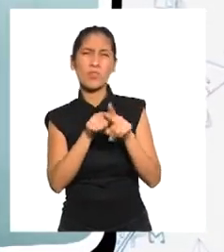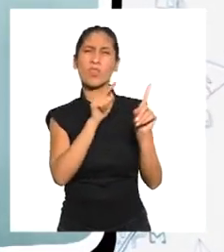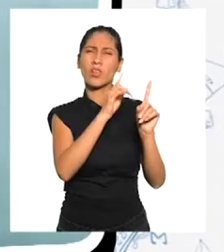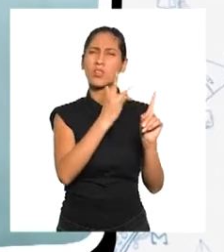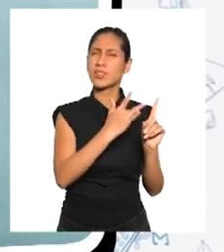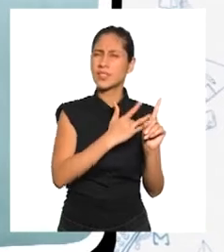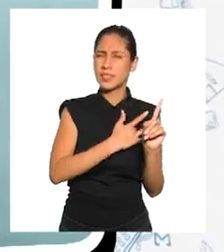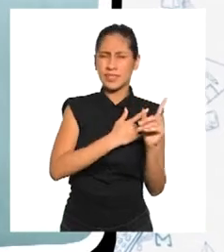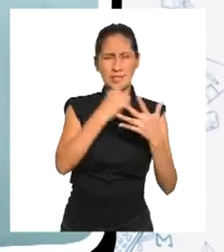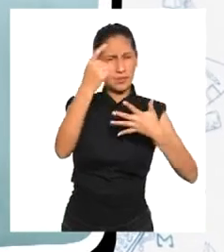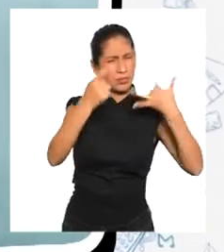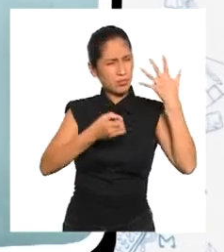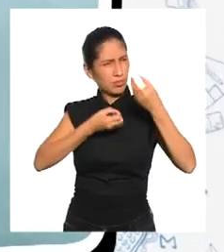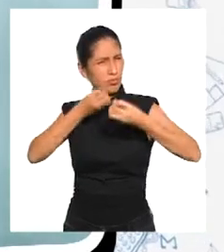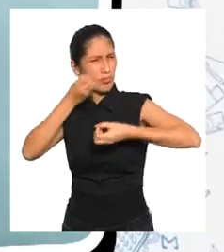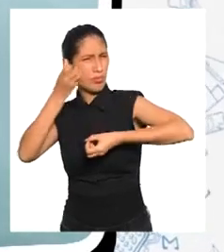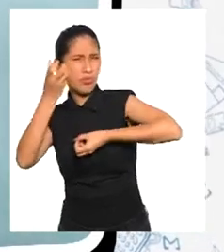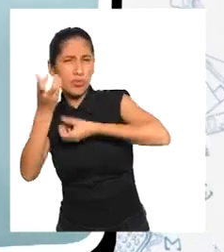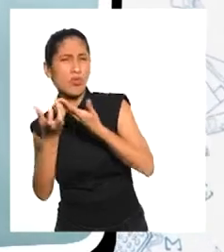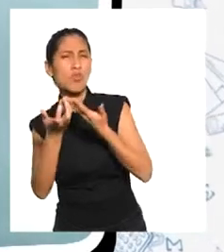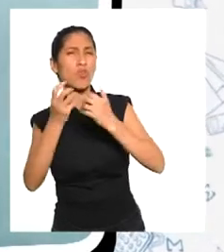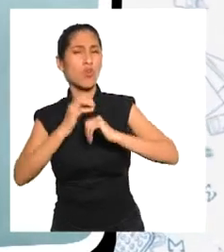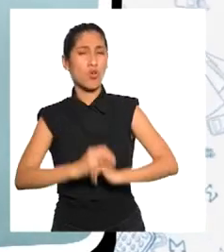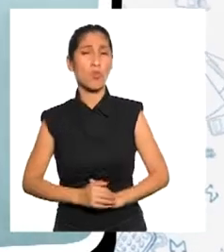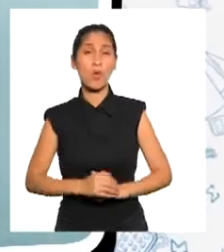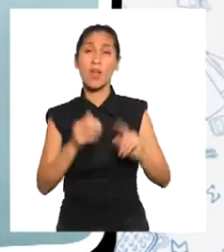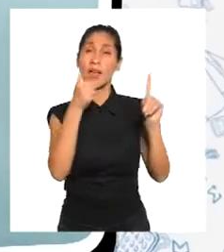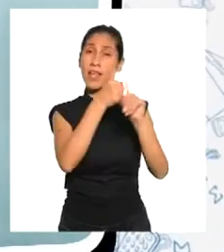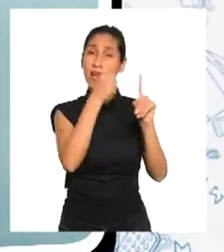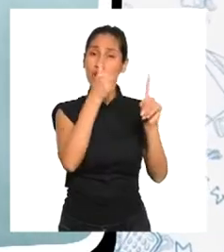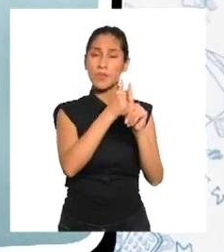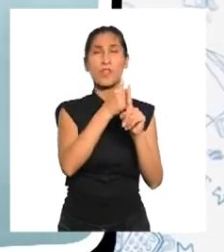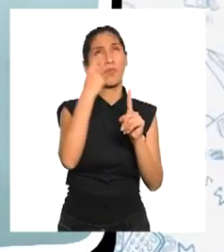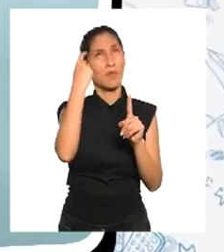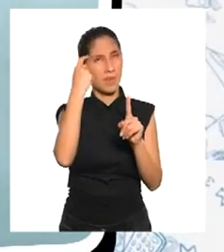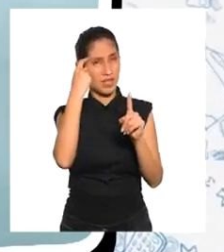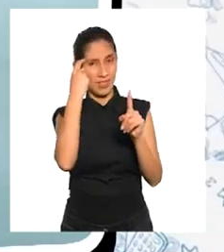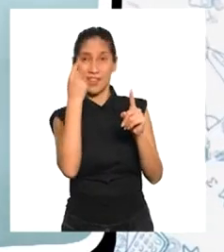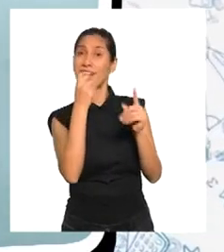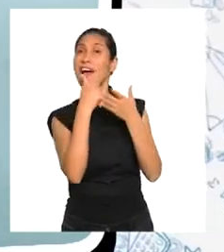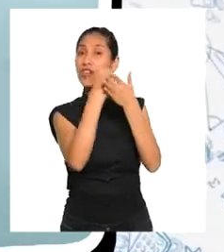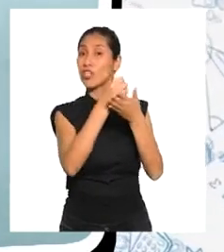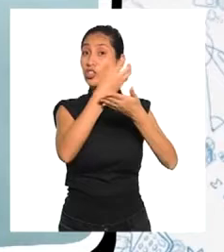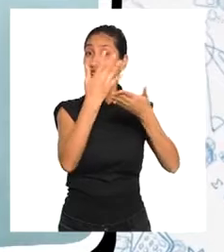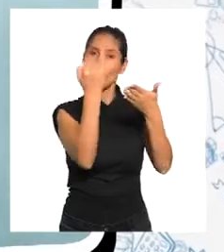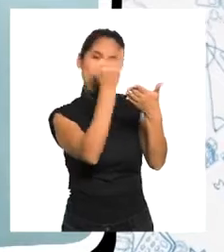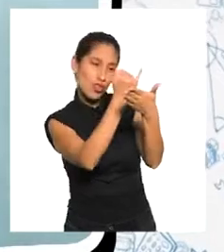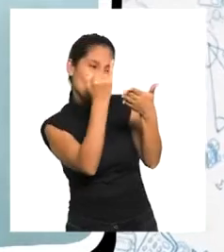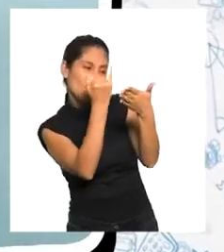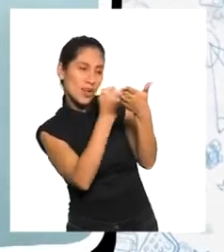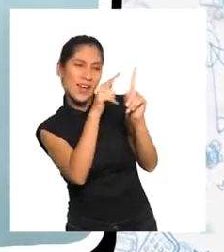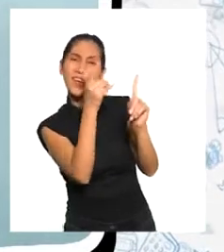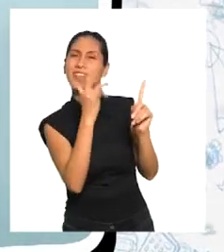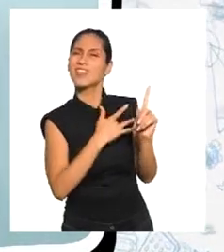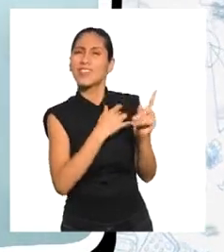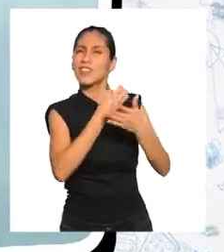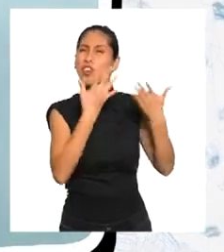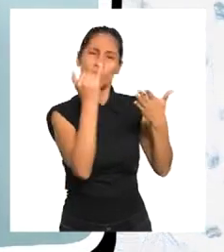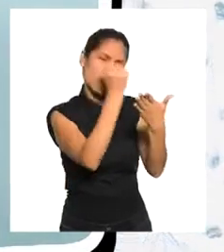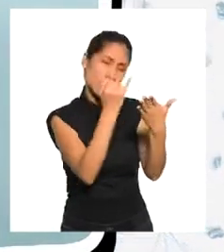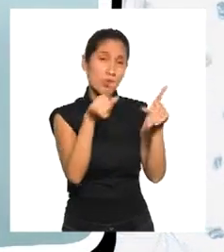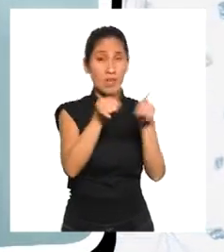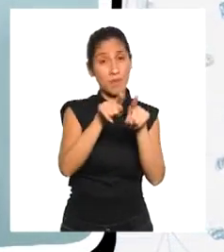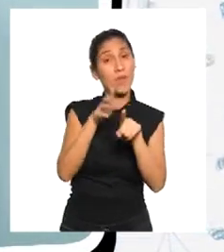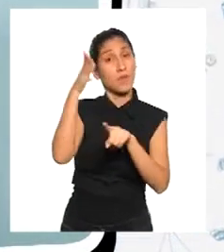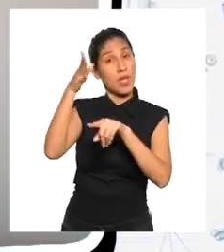emociones es que realicen un diario de emociones, dibujar cómo se siente, brindar la ayuda con un profesional y saber escucharlo